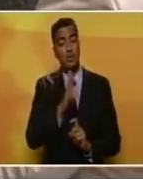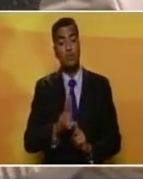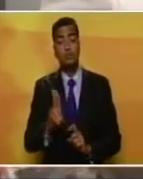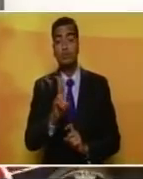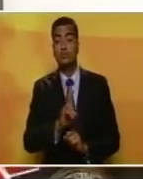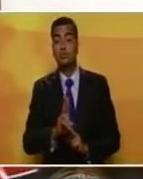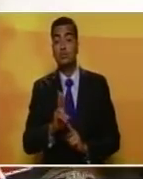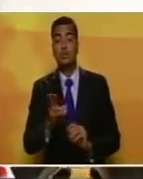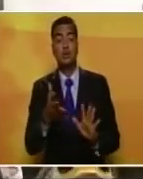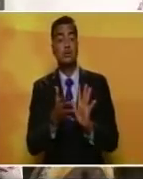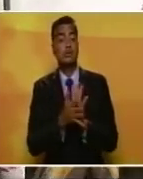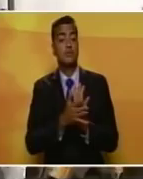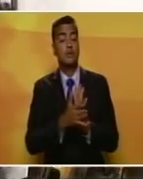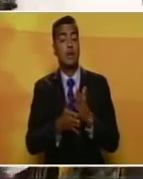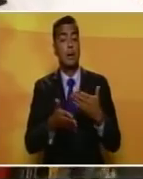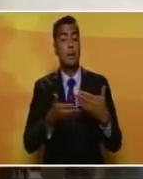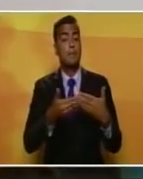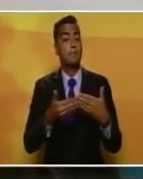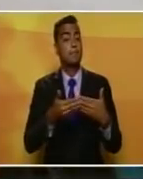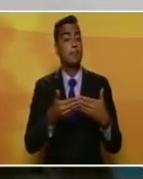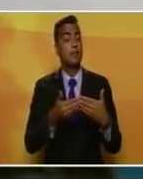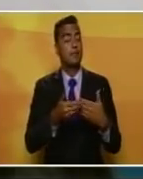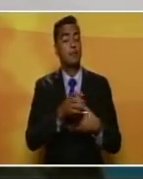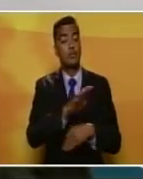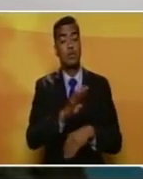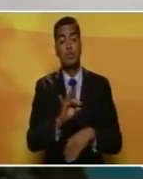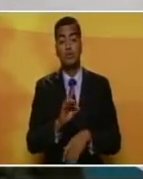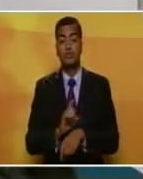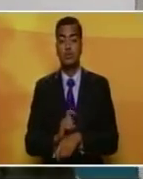ustedes su posición de 2.000 bolívares al menos en Caracas?